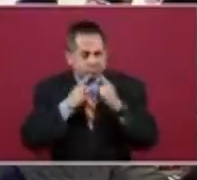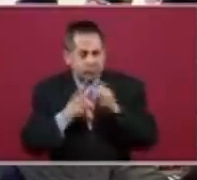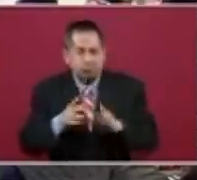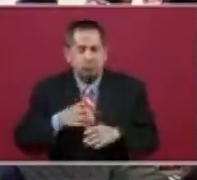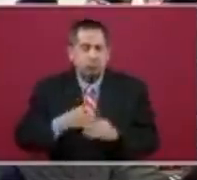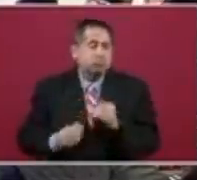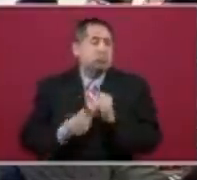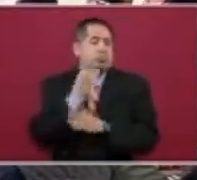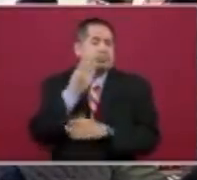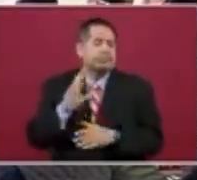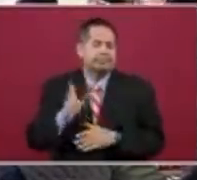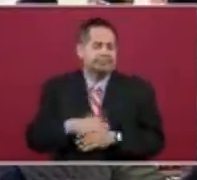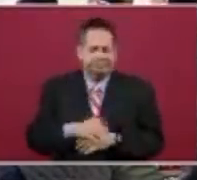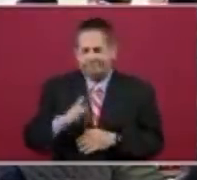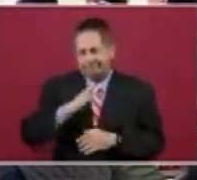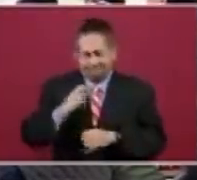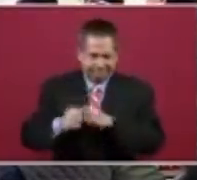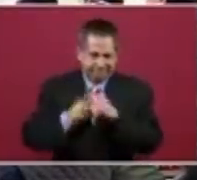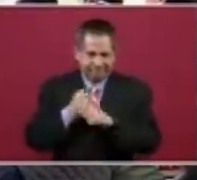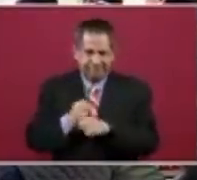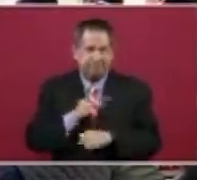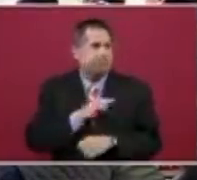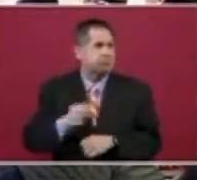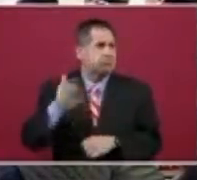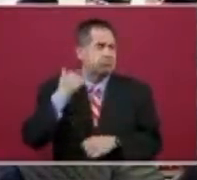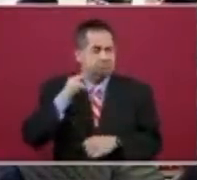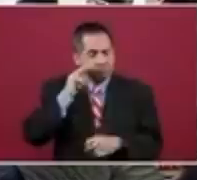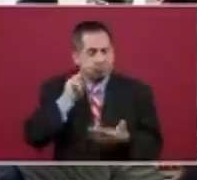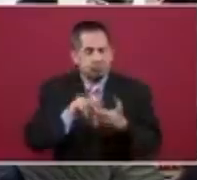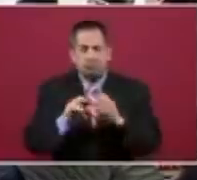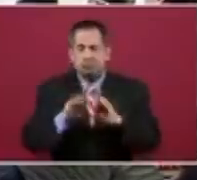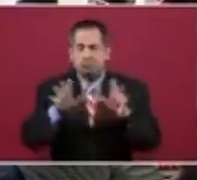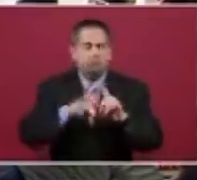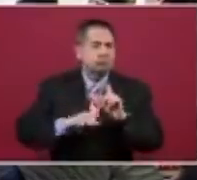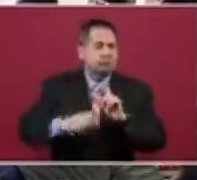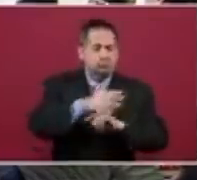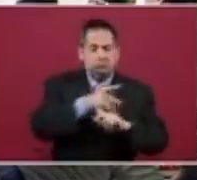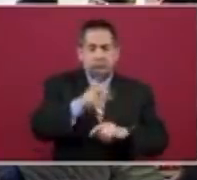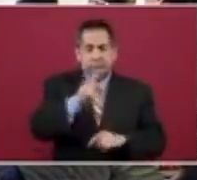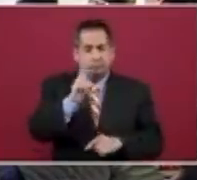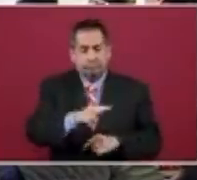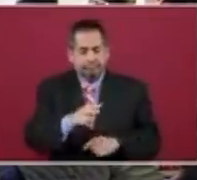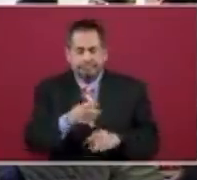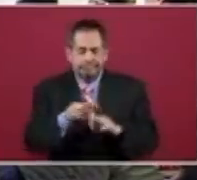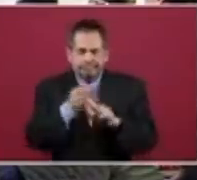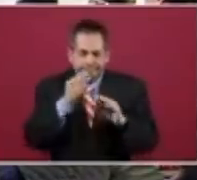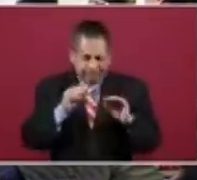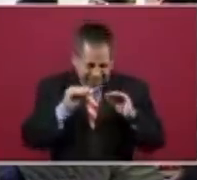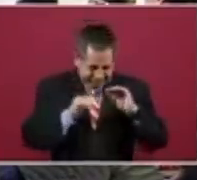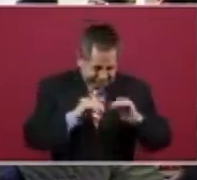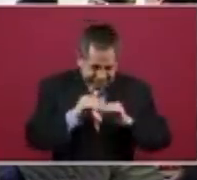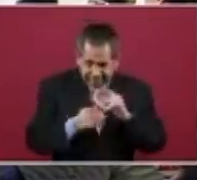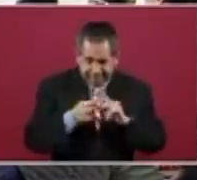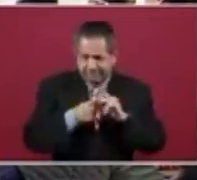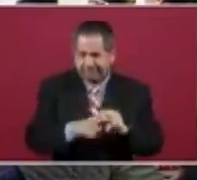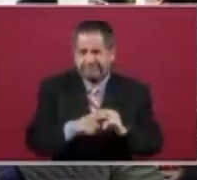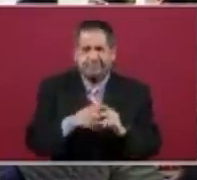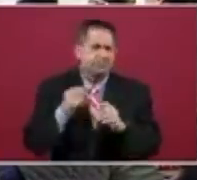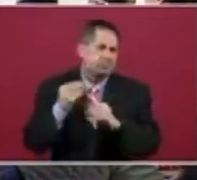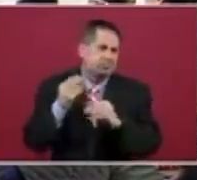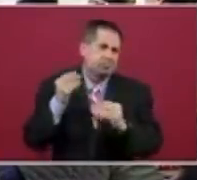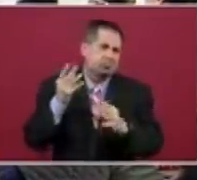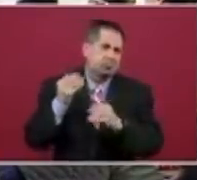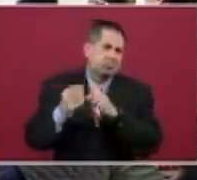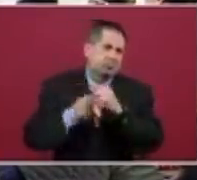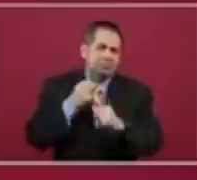nueva. Ahí tiene un poquito más de visibilidad por el contexto, pero la verdad es que es un trabajo que estamos llevando a cabo desde muchos años